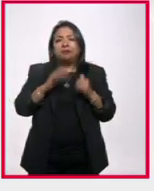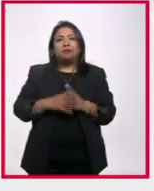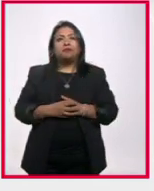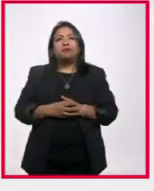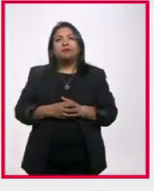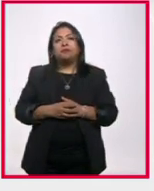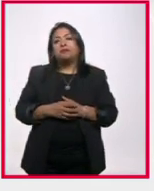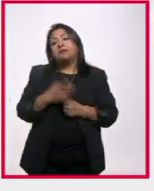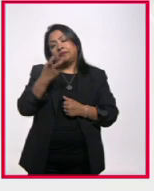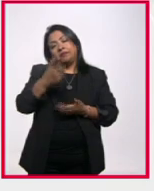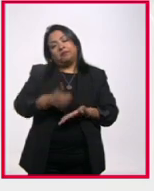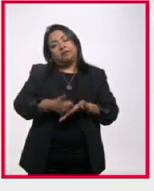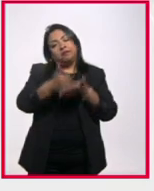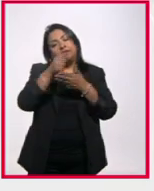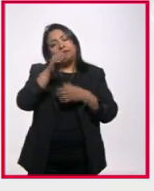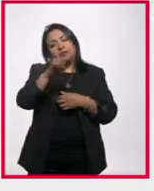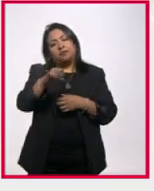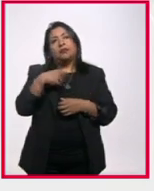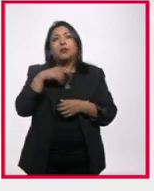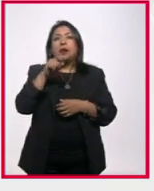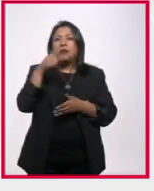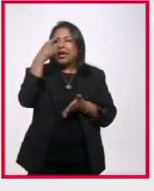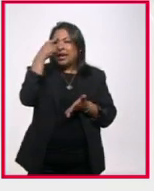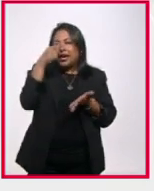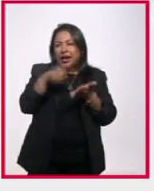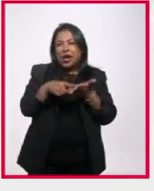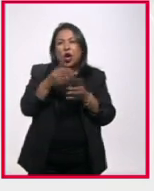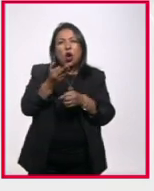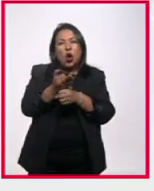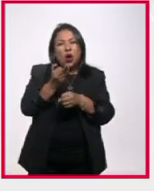y bueno, eso ayuda. Además, ¿sabes qué? Que creo que estamos